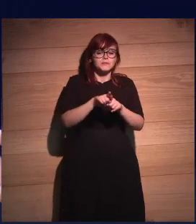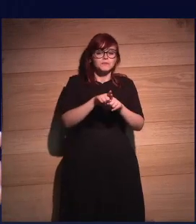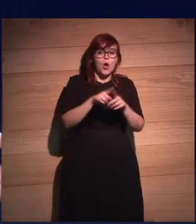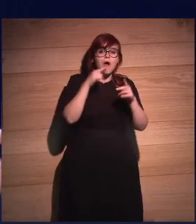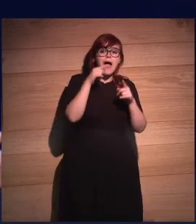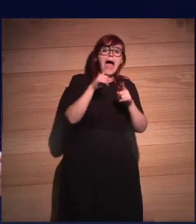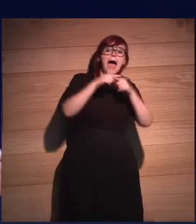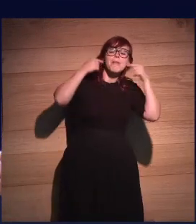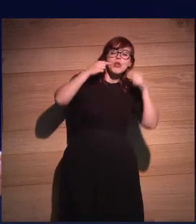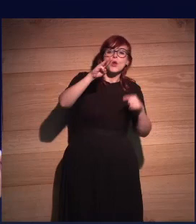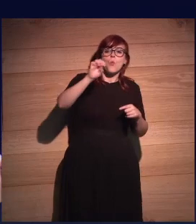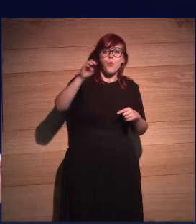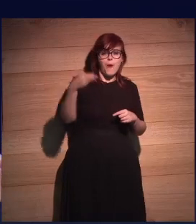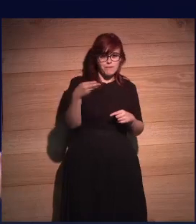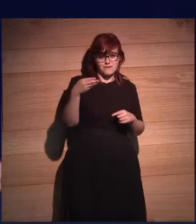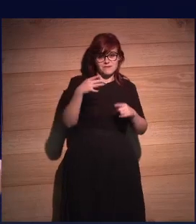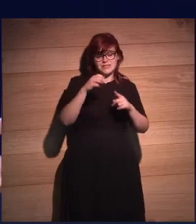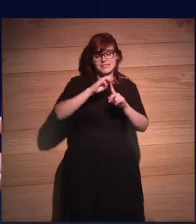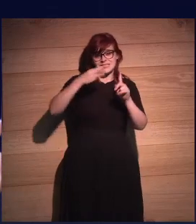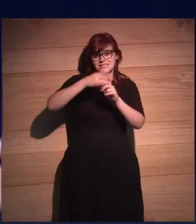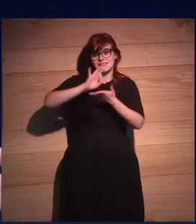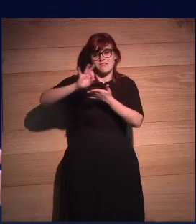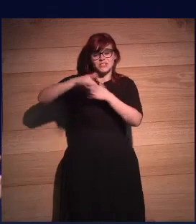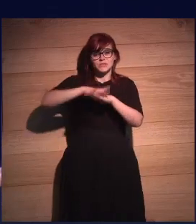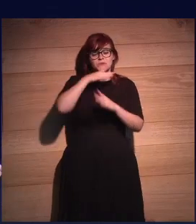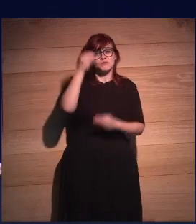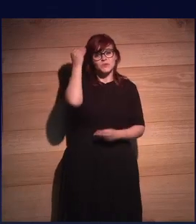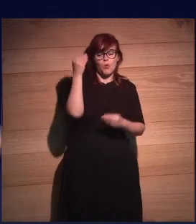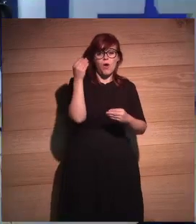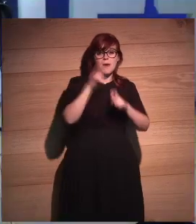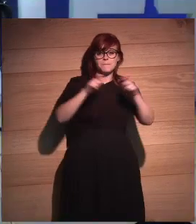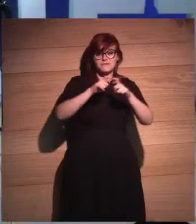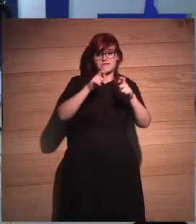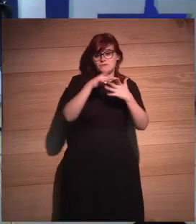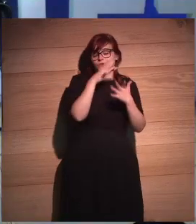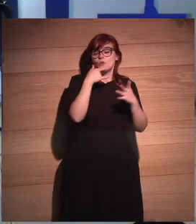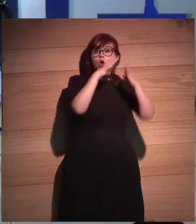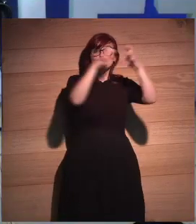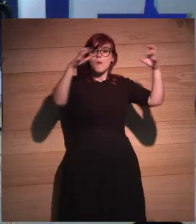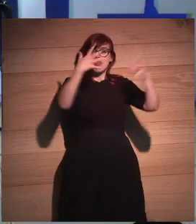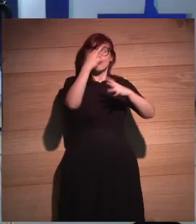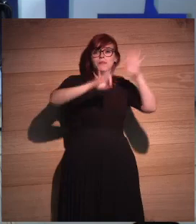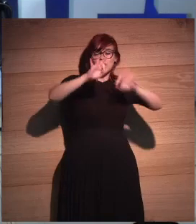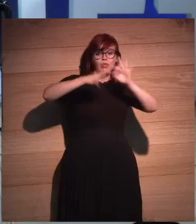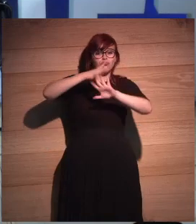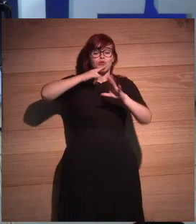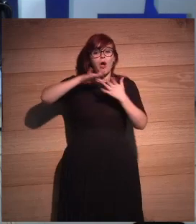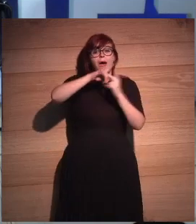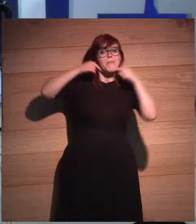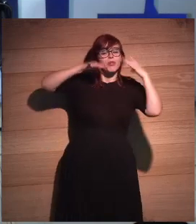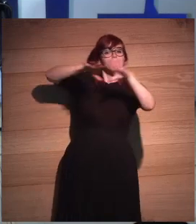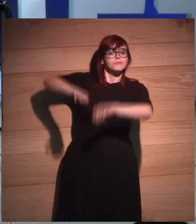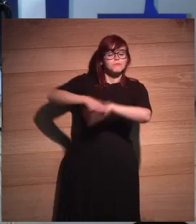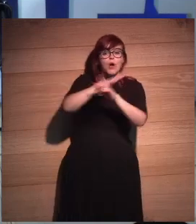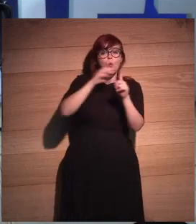Amazon Web Services y tiene no sé si es ya el 48 o el 50% de la nube total mundial, lo que significa que la